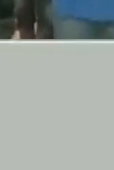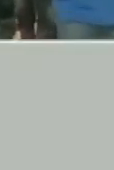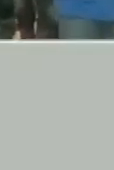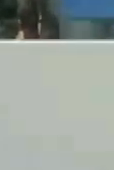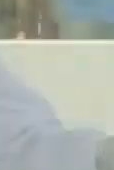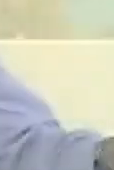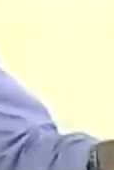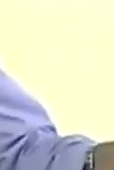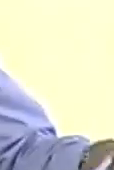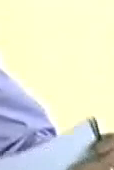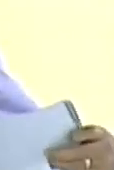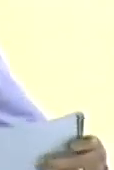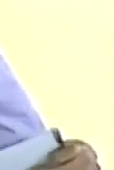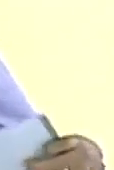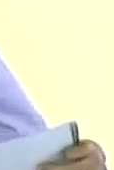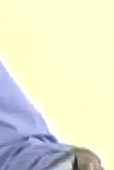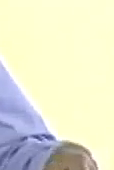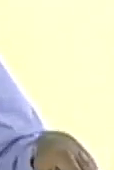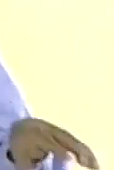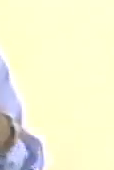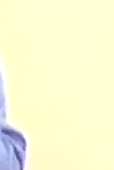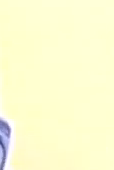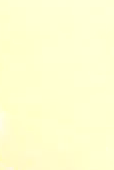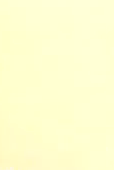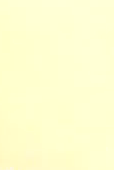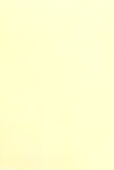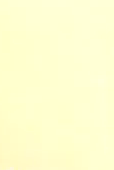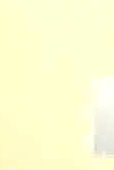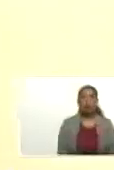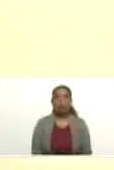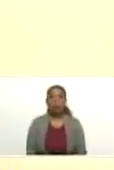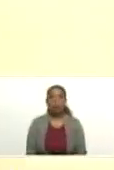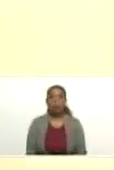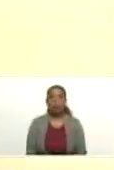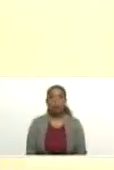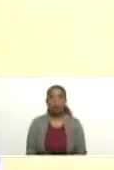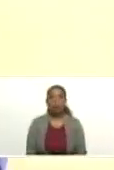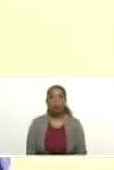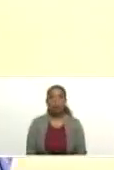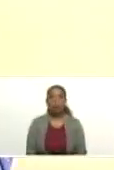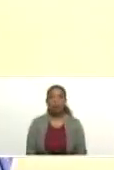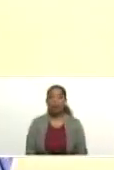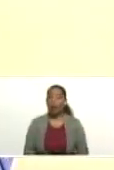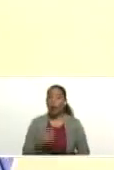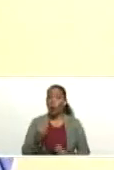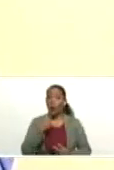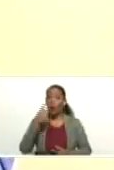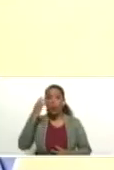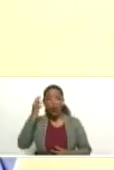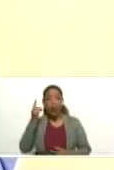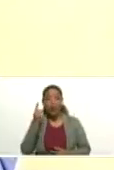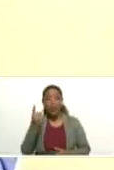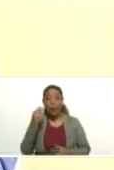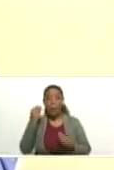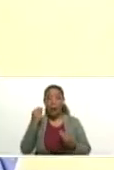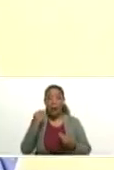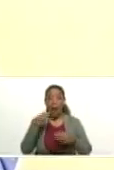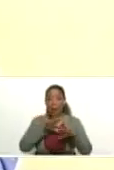Excelente, de verdad. Y como dijo Lorena, para que el imperialismo mastique y trague,